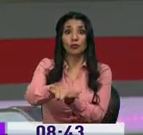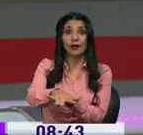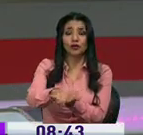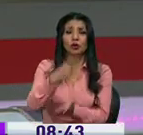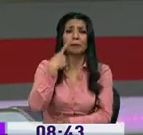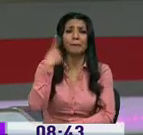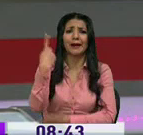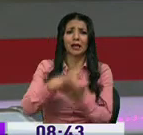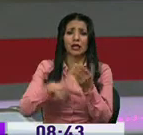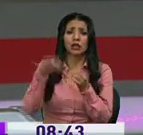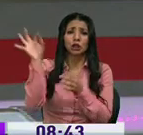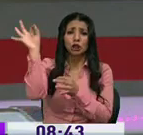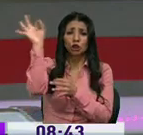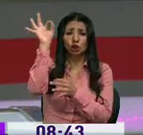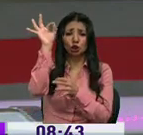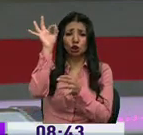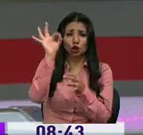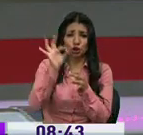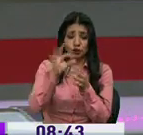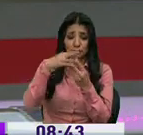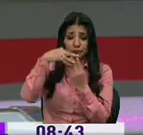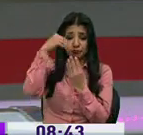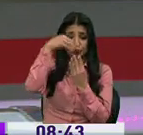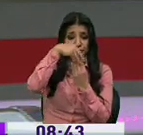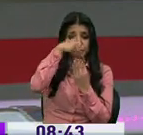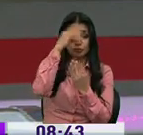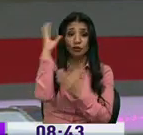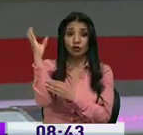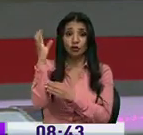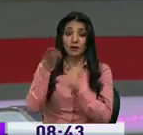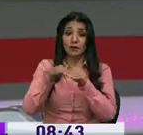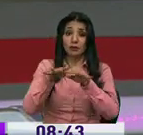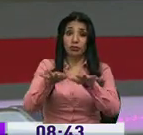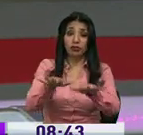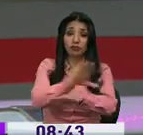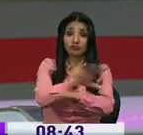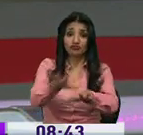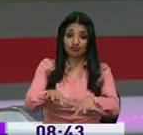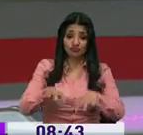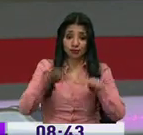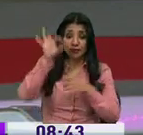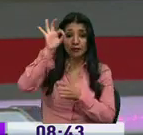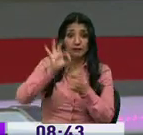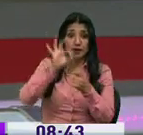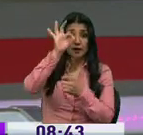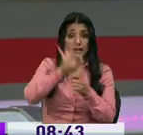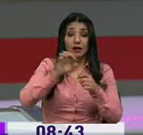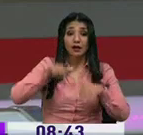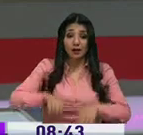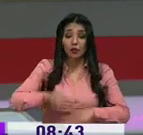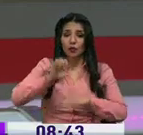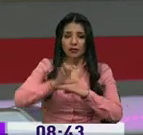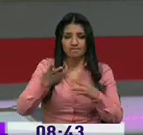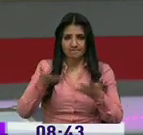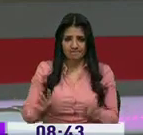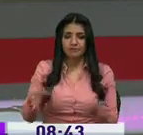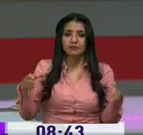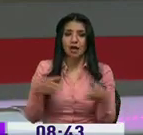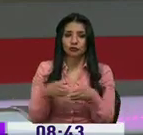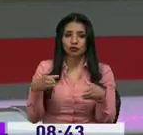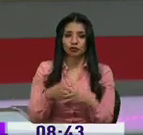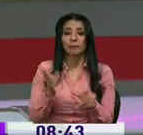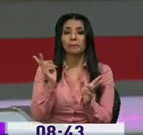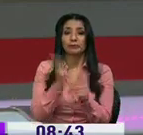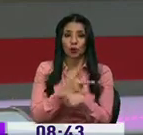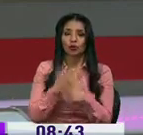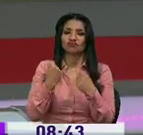plaga Fusarium, confirmada en Colombia, no se propague en las haciendas bananeras de nuestro país. La Asociación de Productores